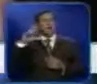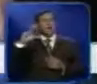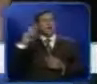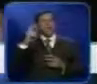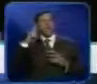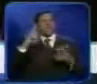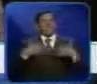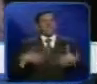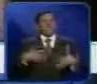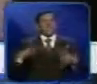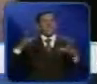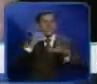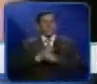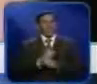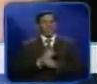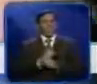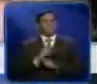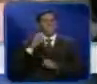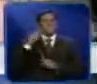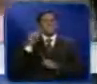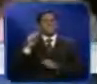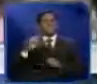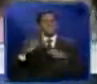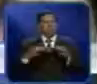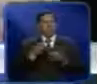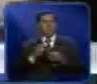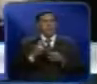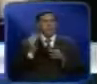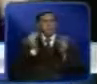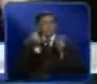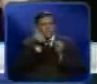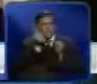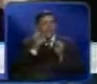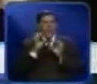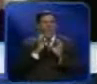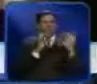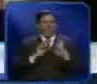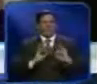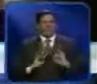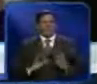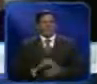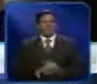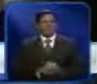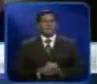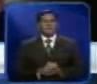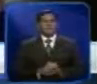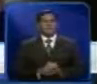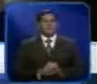de noche de chiffon bordados con micro lentejuelas.